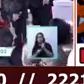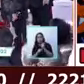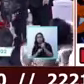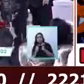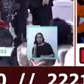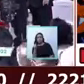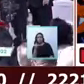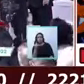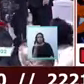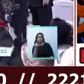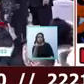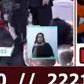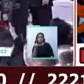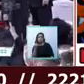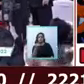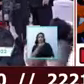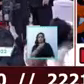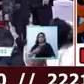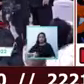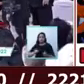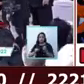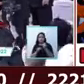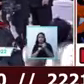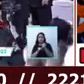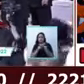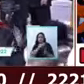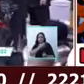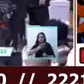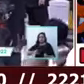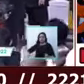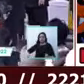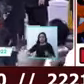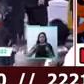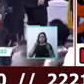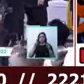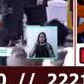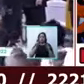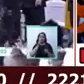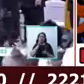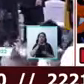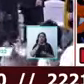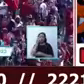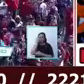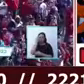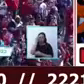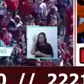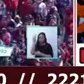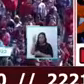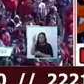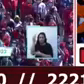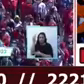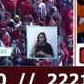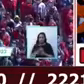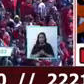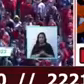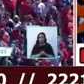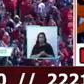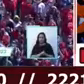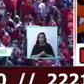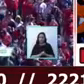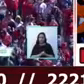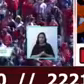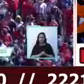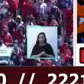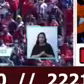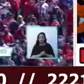buenas tardes. Buenas tardes y gracias por comunicarse con Cuarto Poder. ¿Otra llamada? Bien,